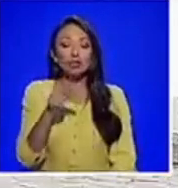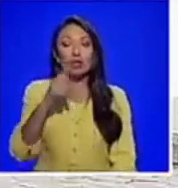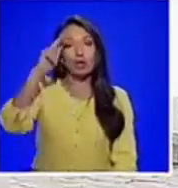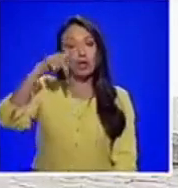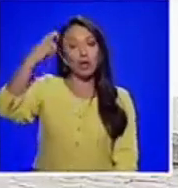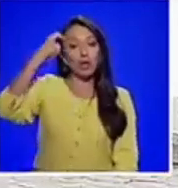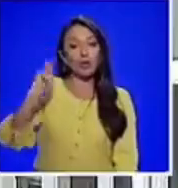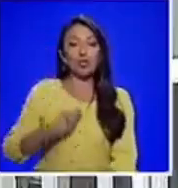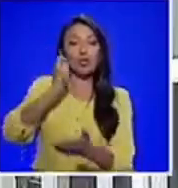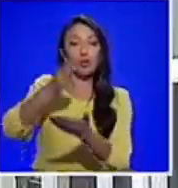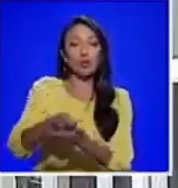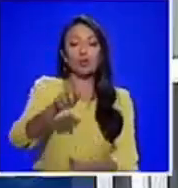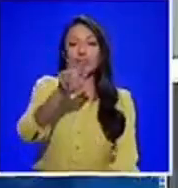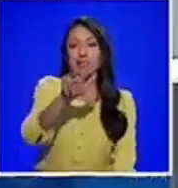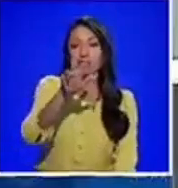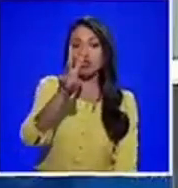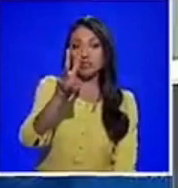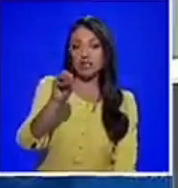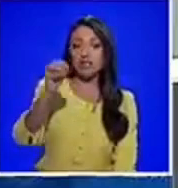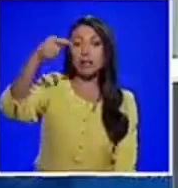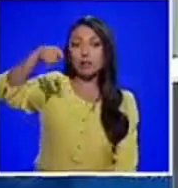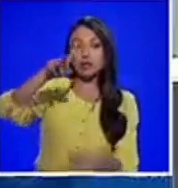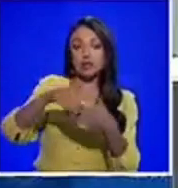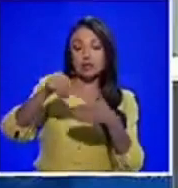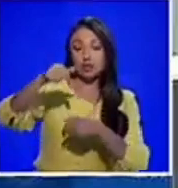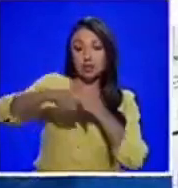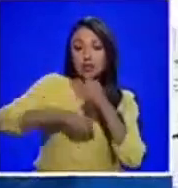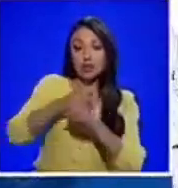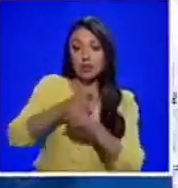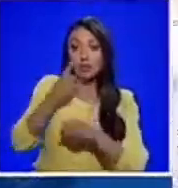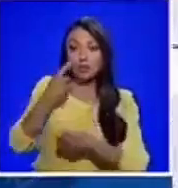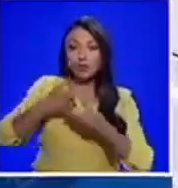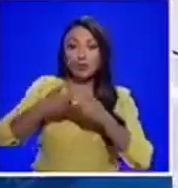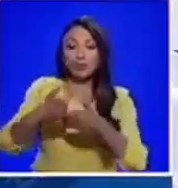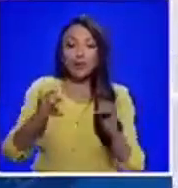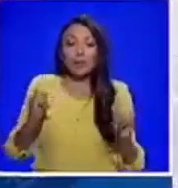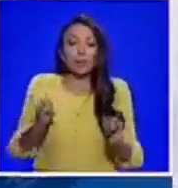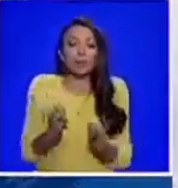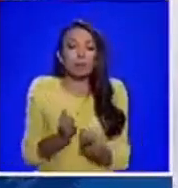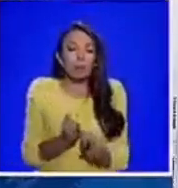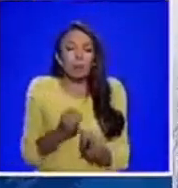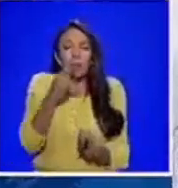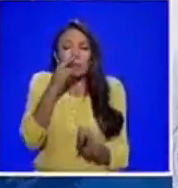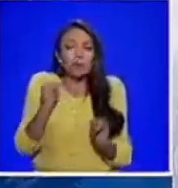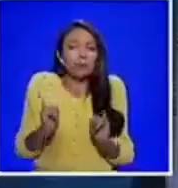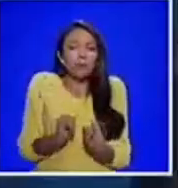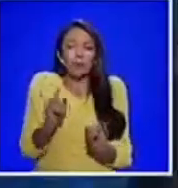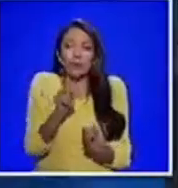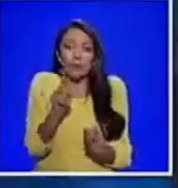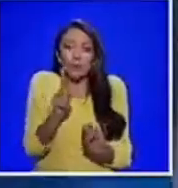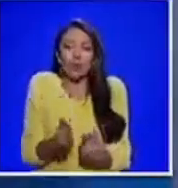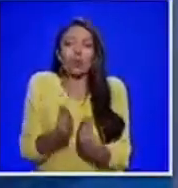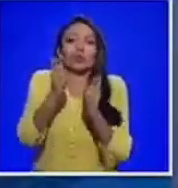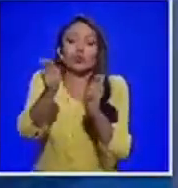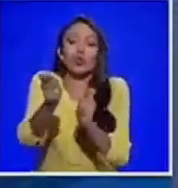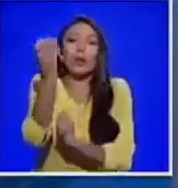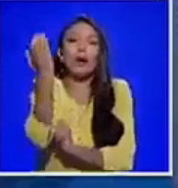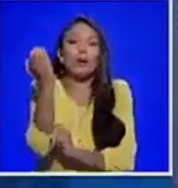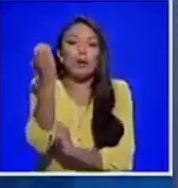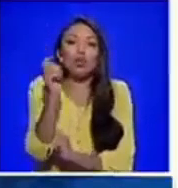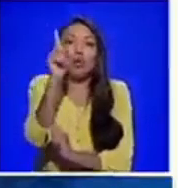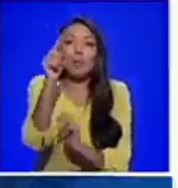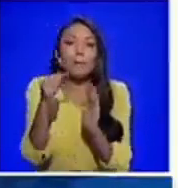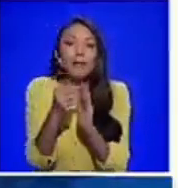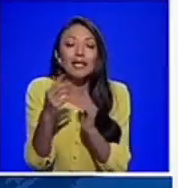destinado 360 millones de dólares este año para combatir la desnutrición crónica infantil e incluye la entrega del bono de los